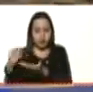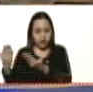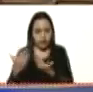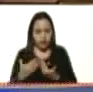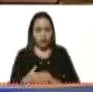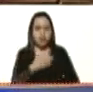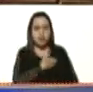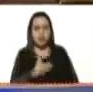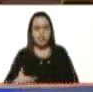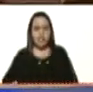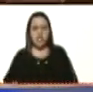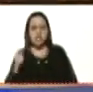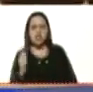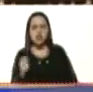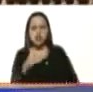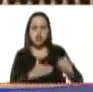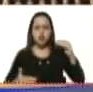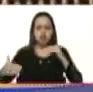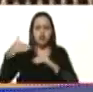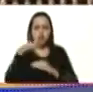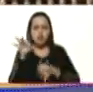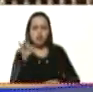presidente del Tribunal Supremo de Justicia,